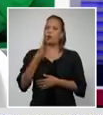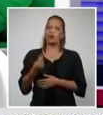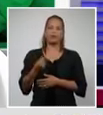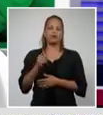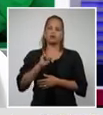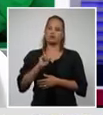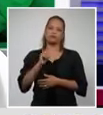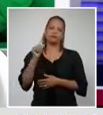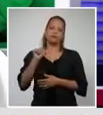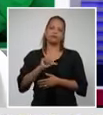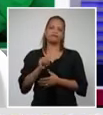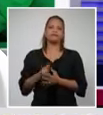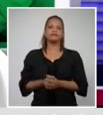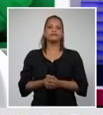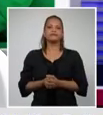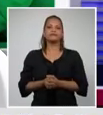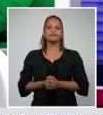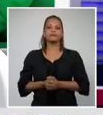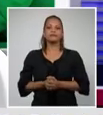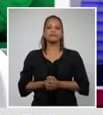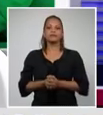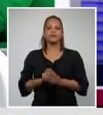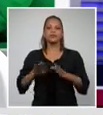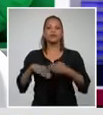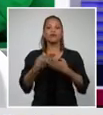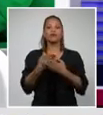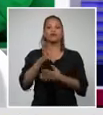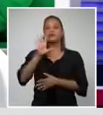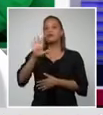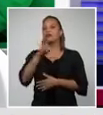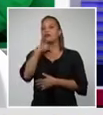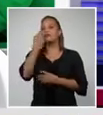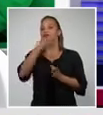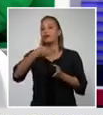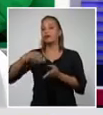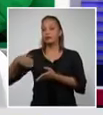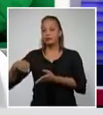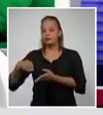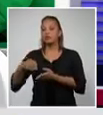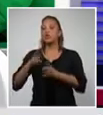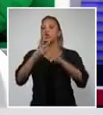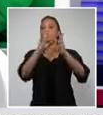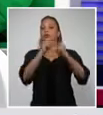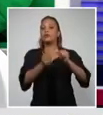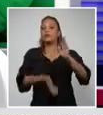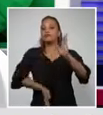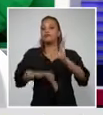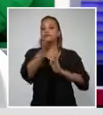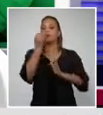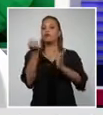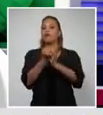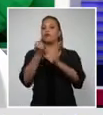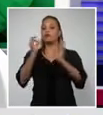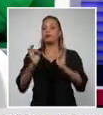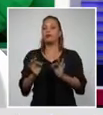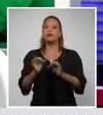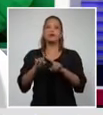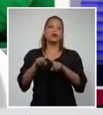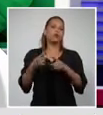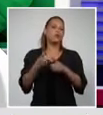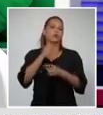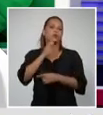pero es un día que 5 fallecidos, un número elevado de casos confirmados. Lo único que podemos